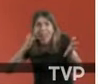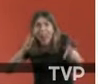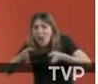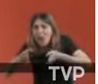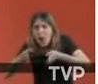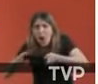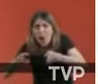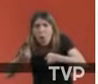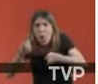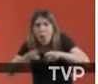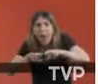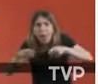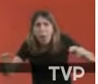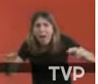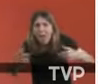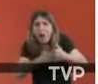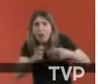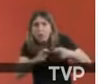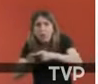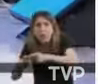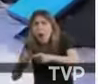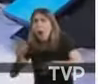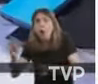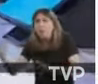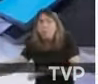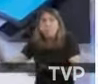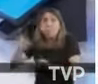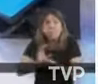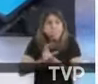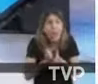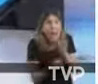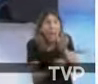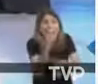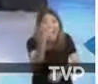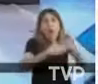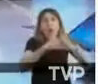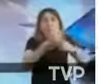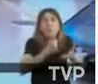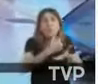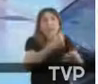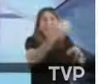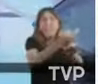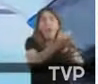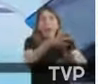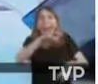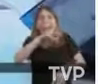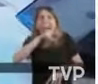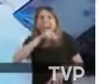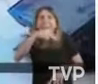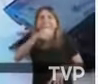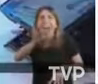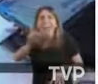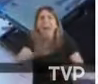cuneta de una cuadra. No se ha hecho una escuela. Nada. Nada. Esa es la deuda